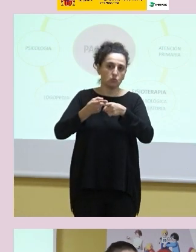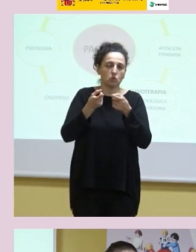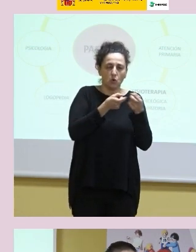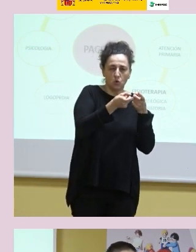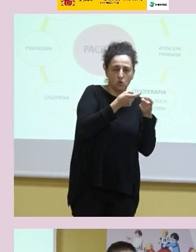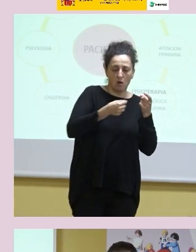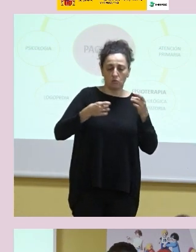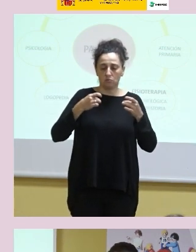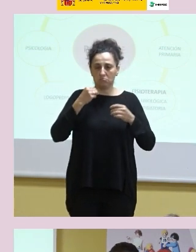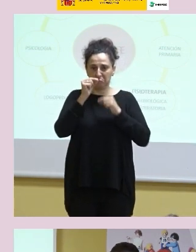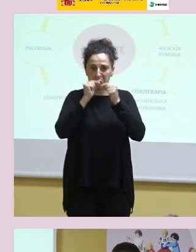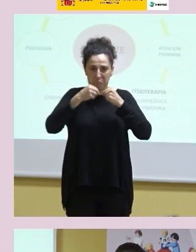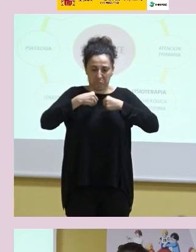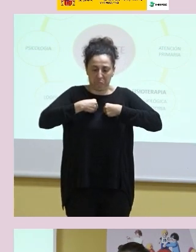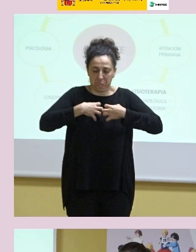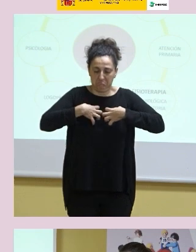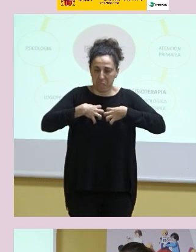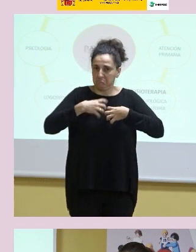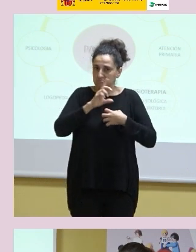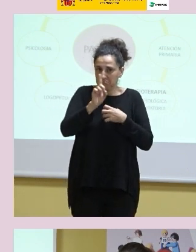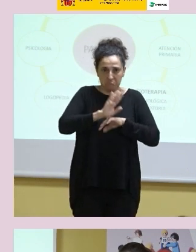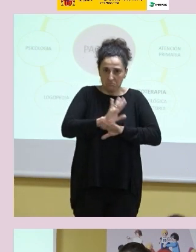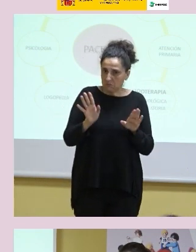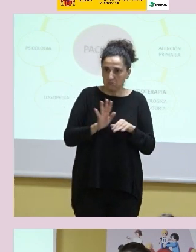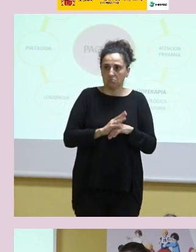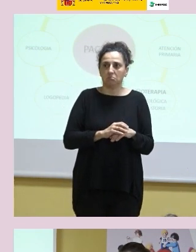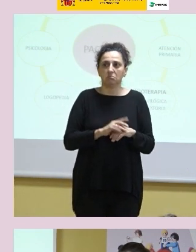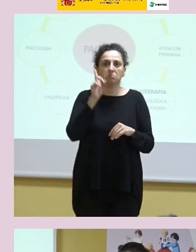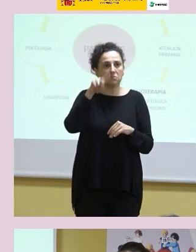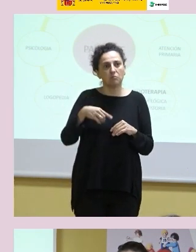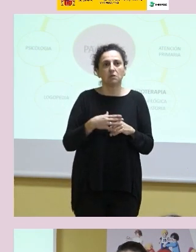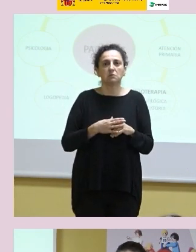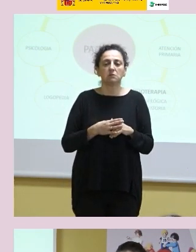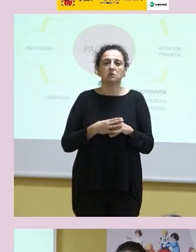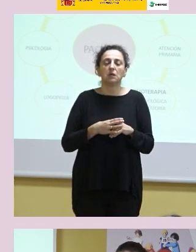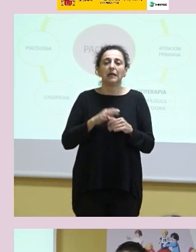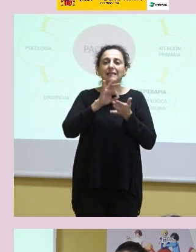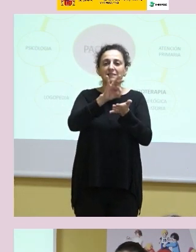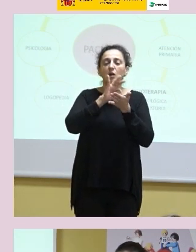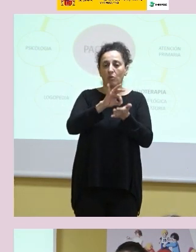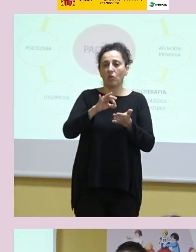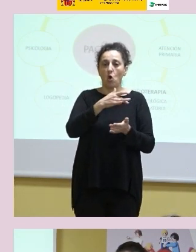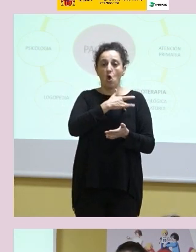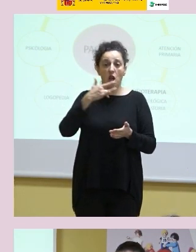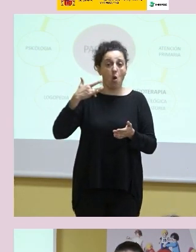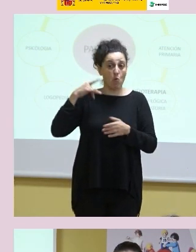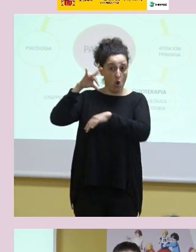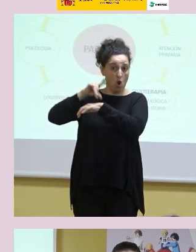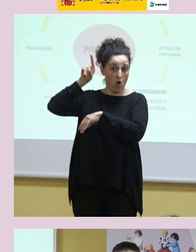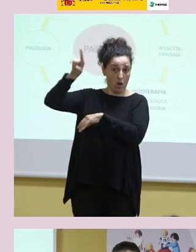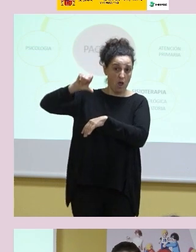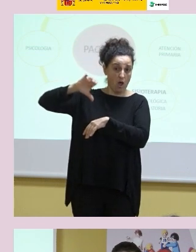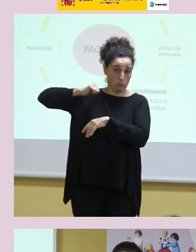haya secreciones ni nada que se nos vaya un poquillo de las manos. También el servicio de neumología y neurología está muy pendiente